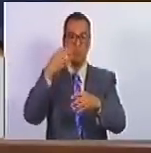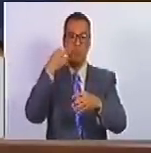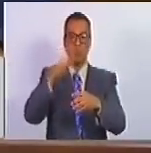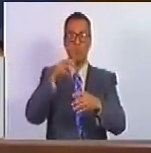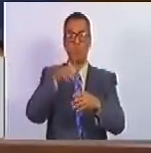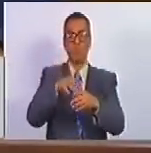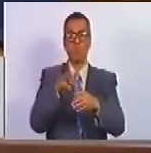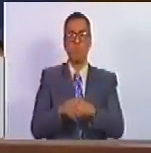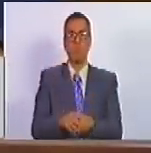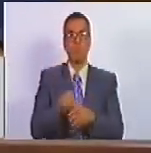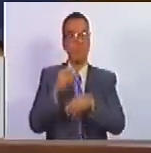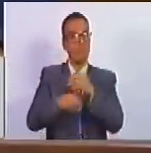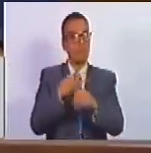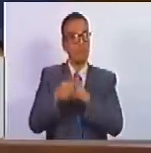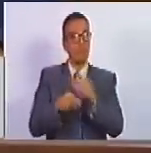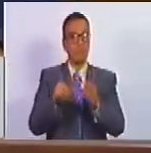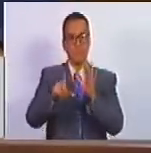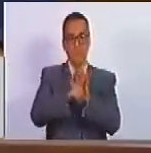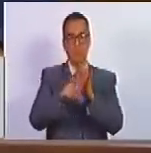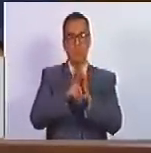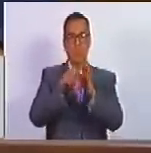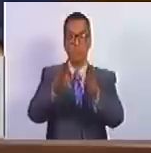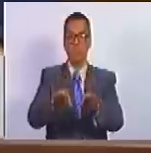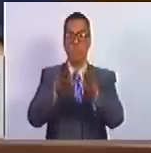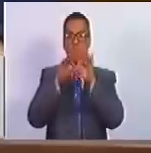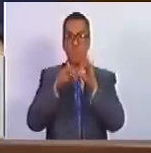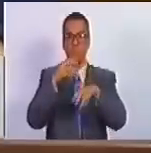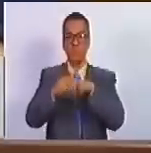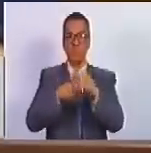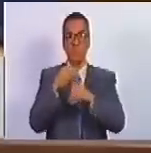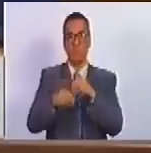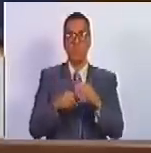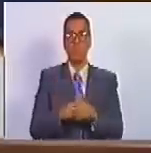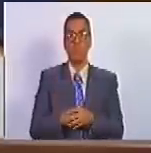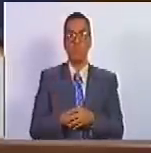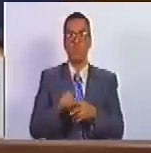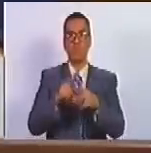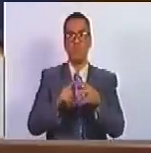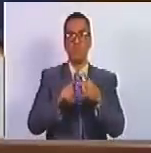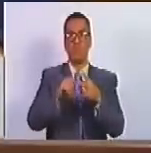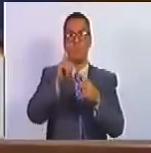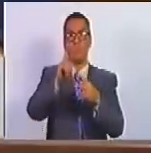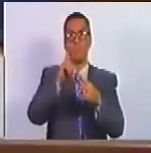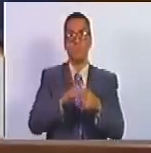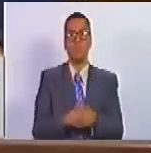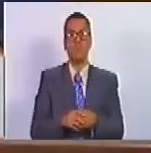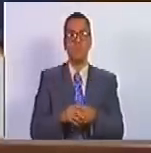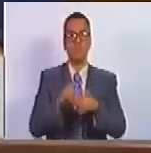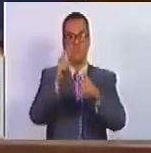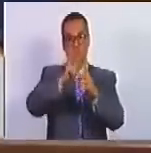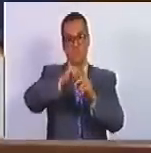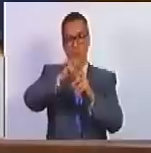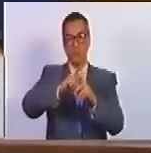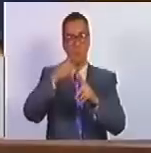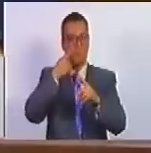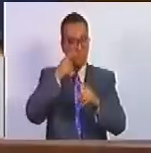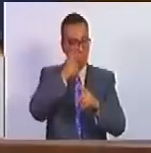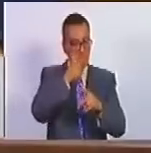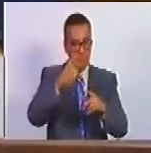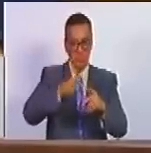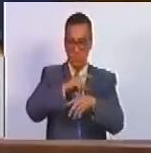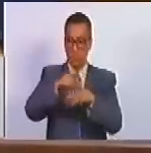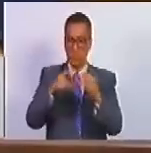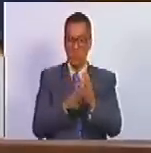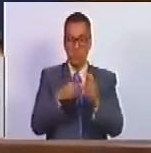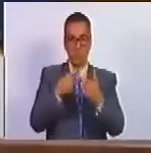trata, de conformidad con la ley especial que regula la materia. 2. Tasas de inspección general. Comprende